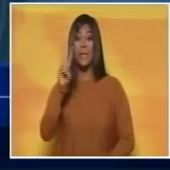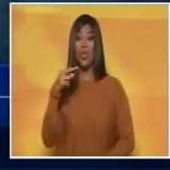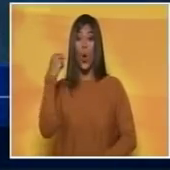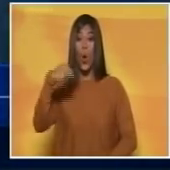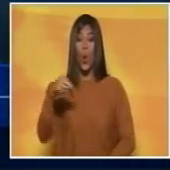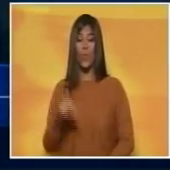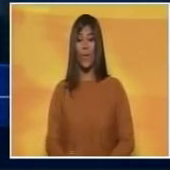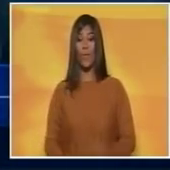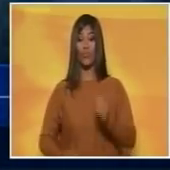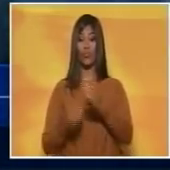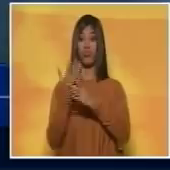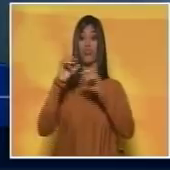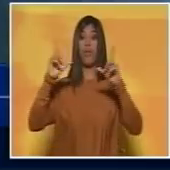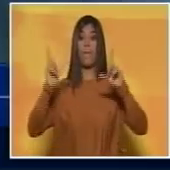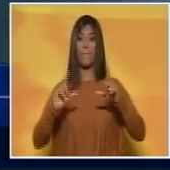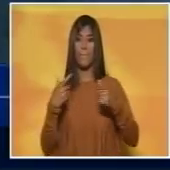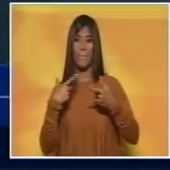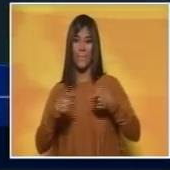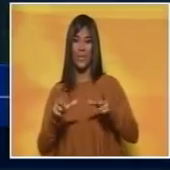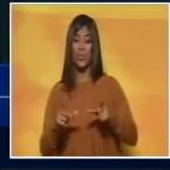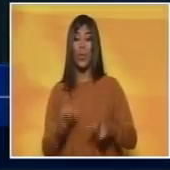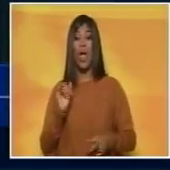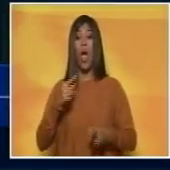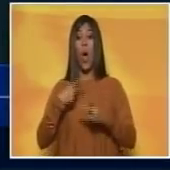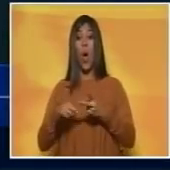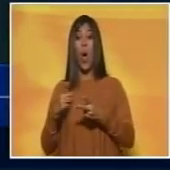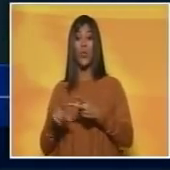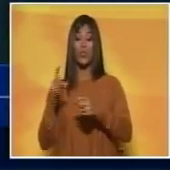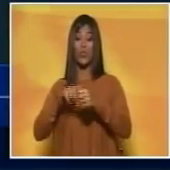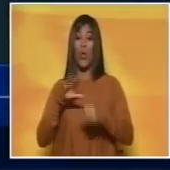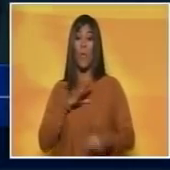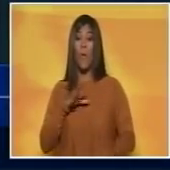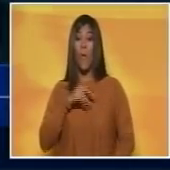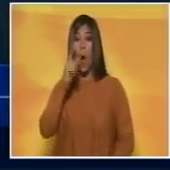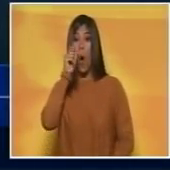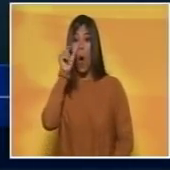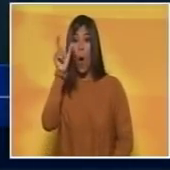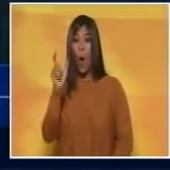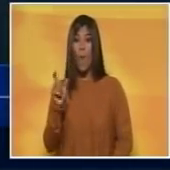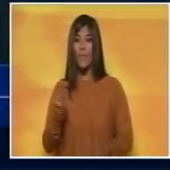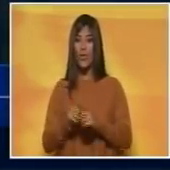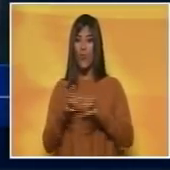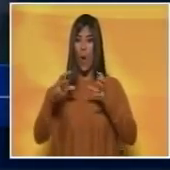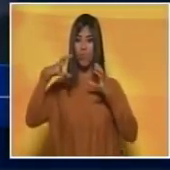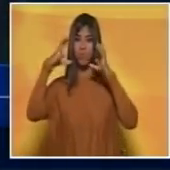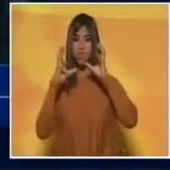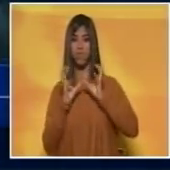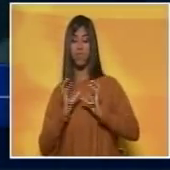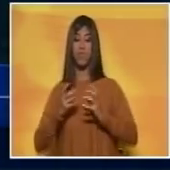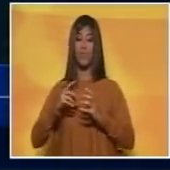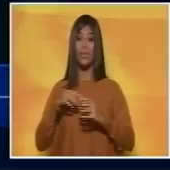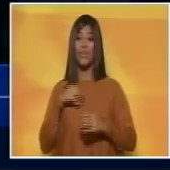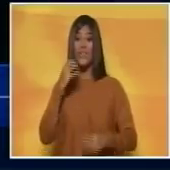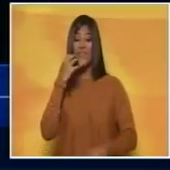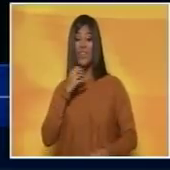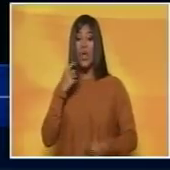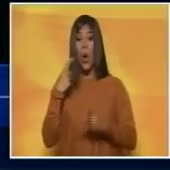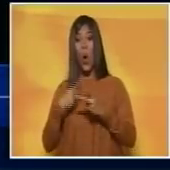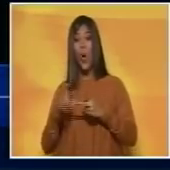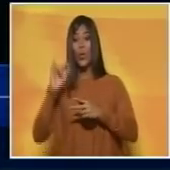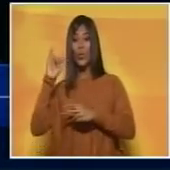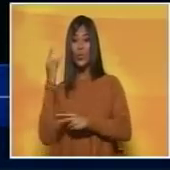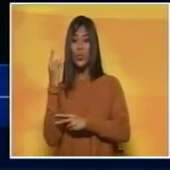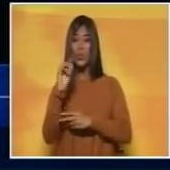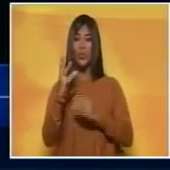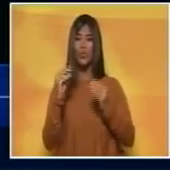de noviembre. El video también muestra a otros protagonistas de la saga como el hombre de nieves, Olaf, y Kristoff en un bosque